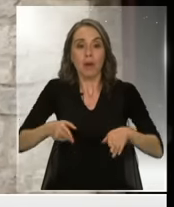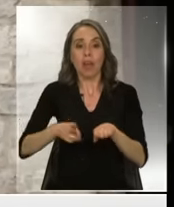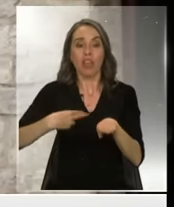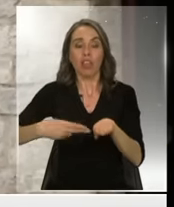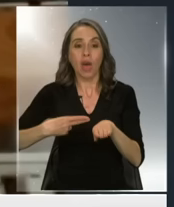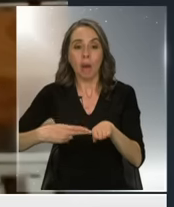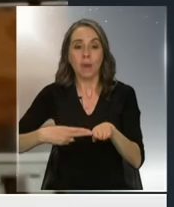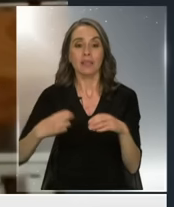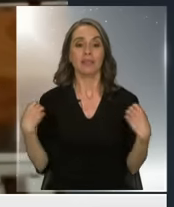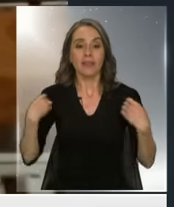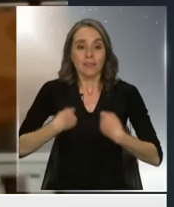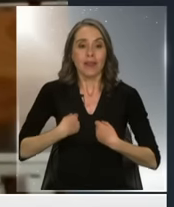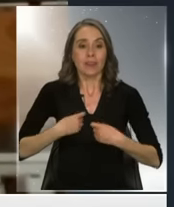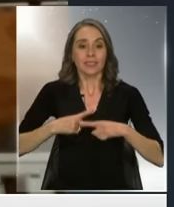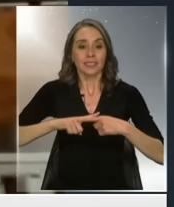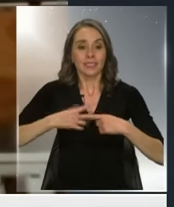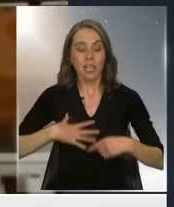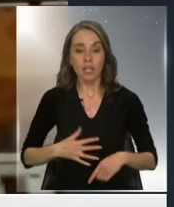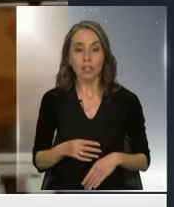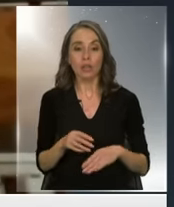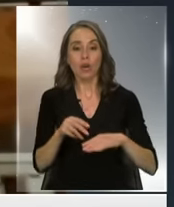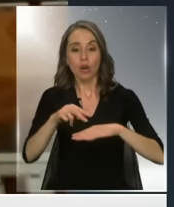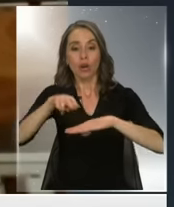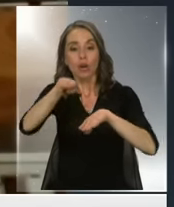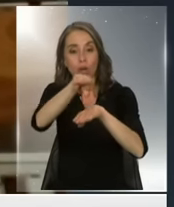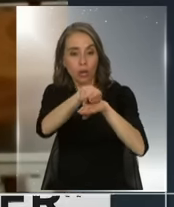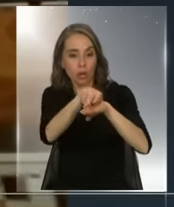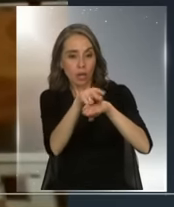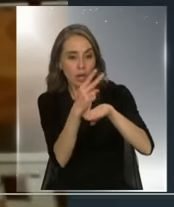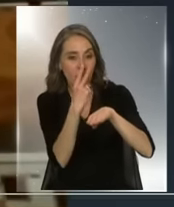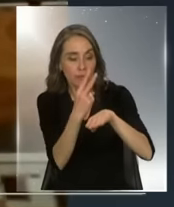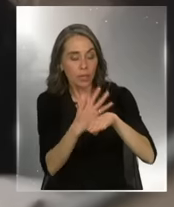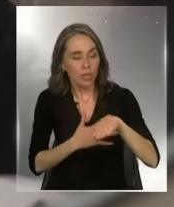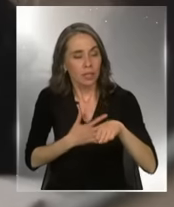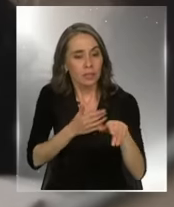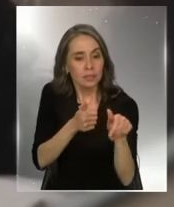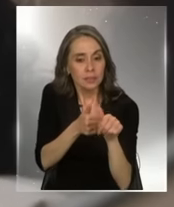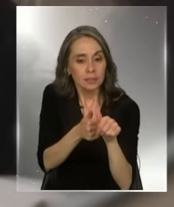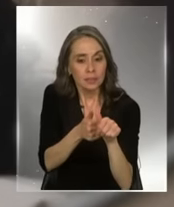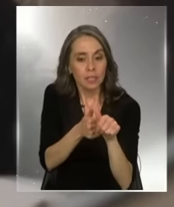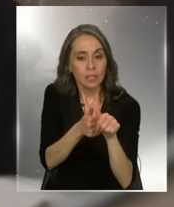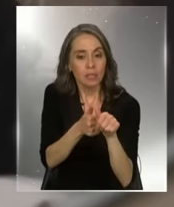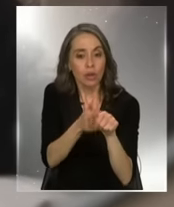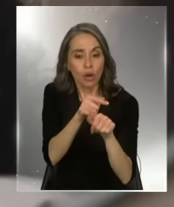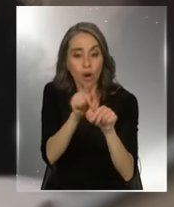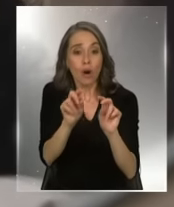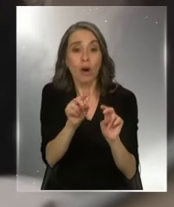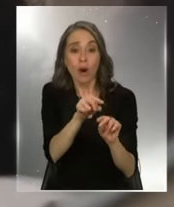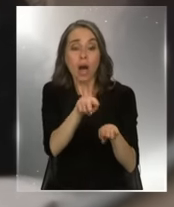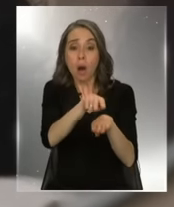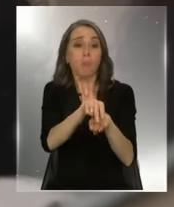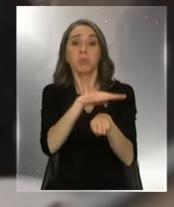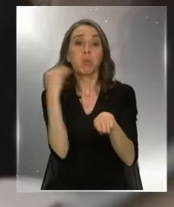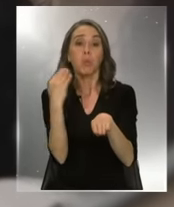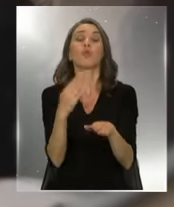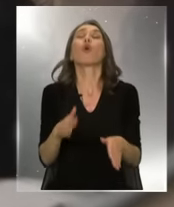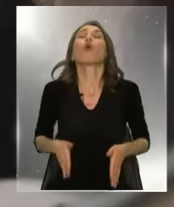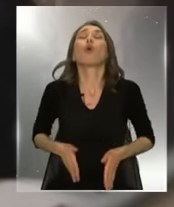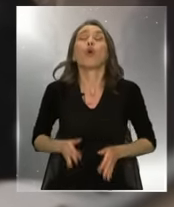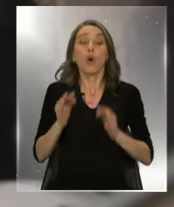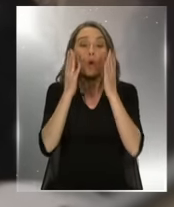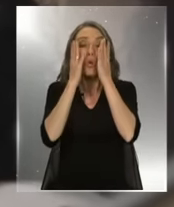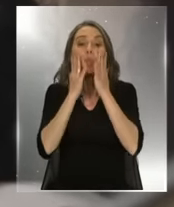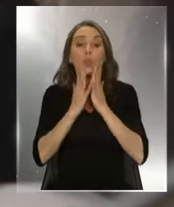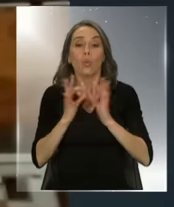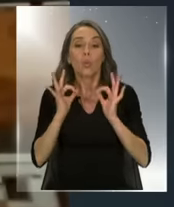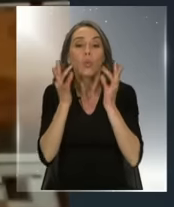y un jersey. Cuando uno lo observa, obviamente uno se siente muy cercano también a él, por la vestimenta y también sabiendo